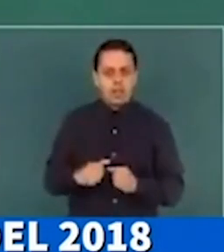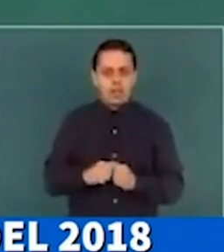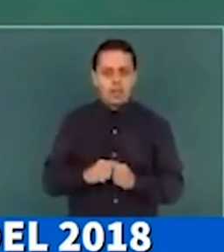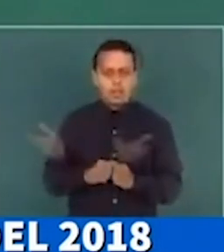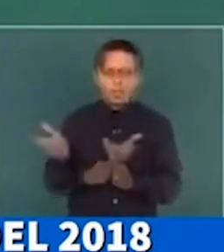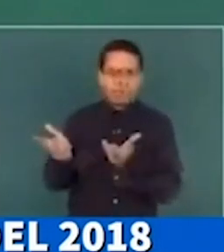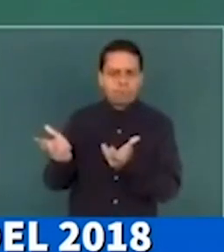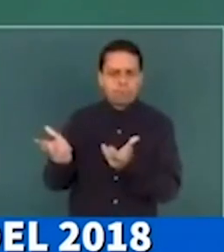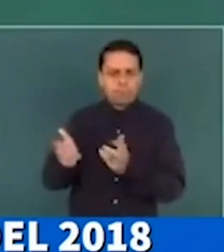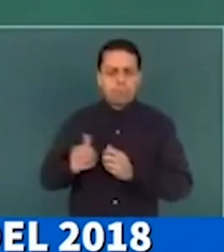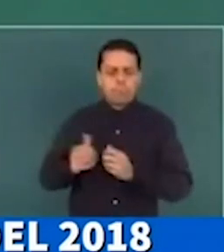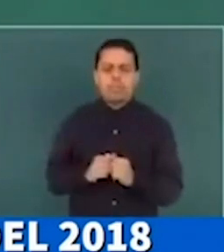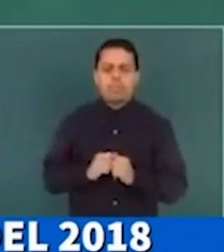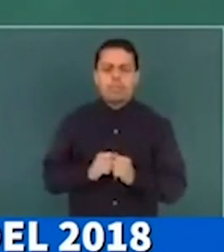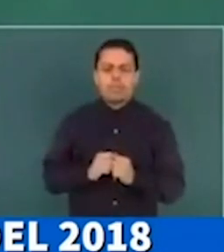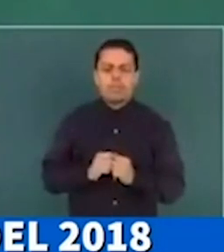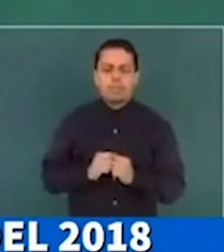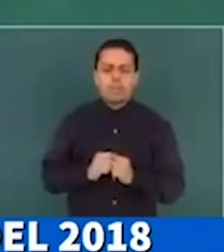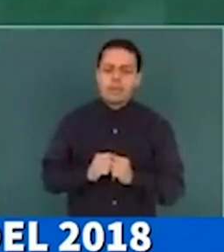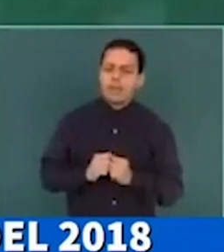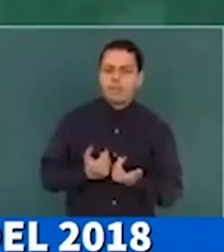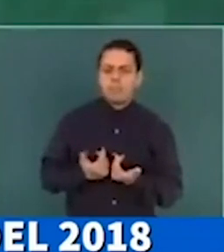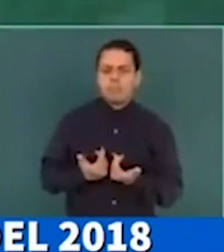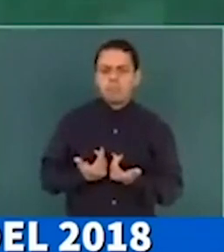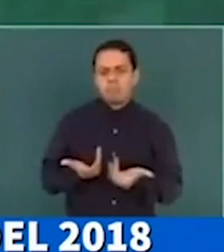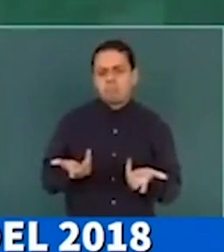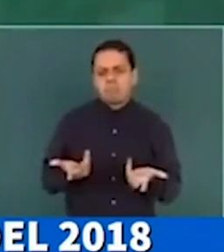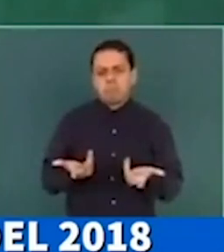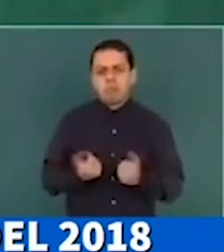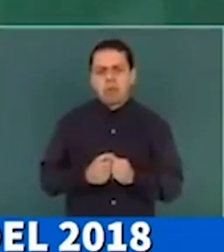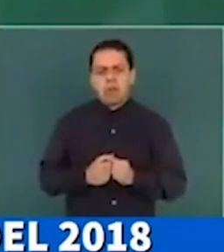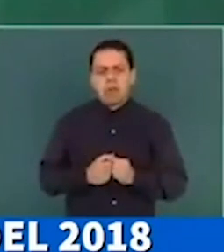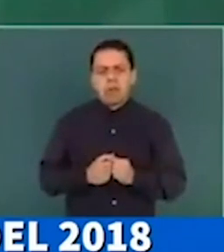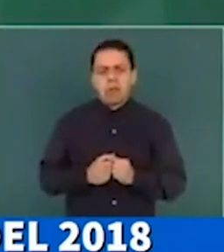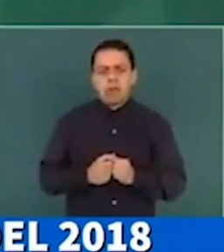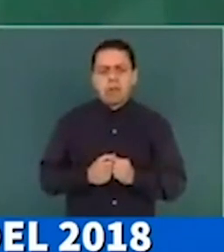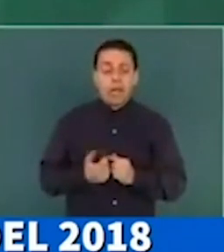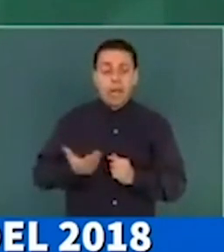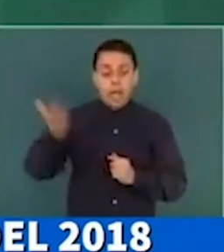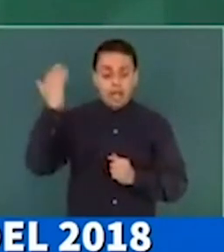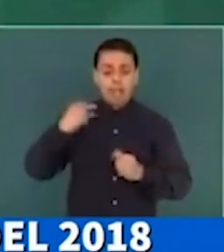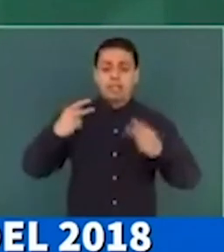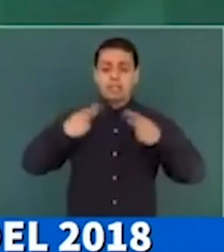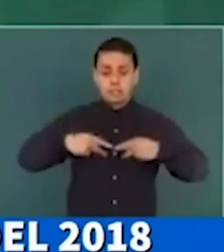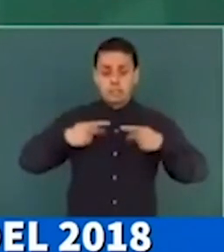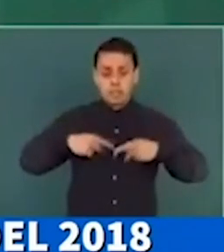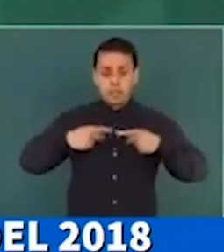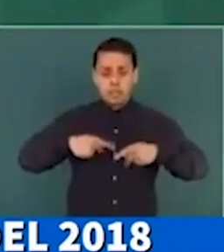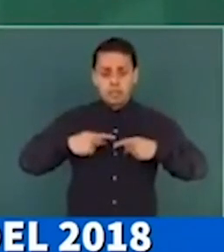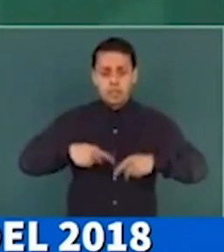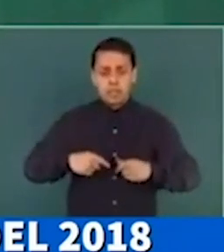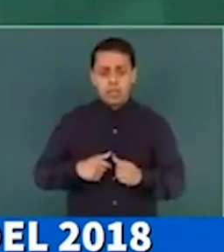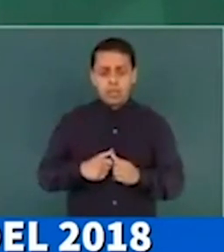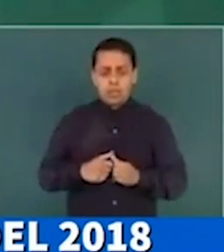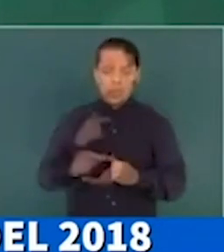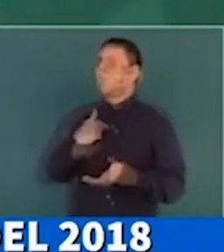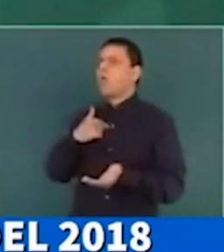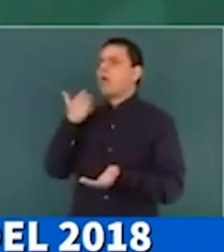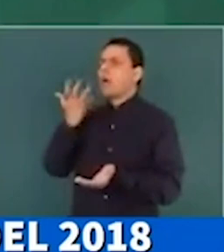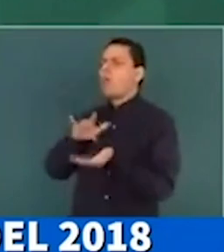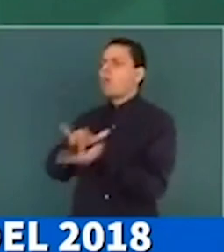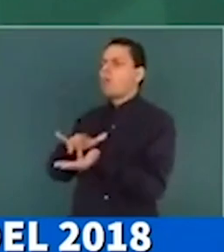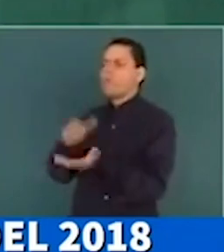el movimiento en momentos en que la gente era la que